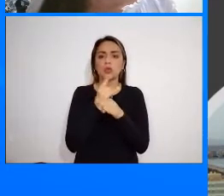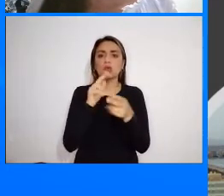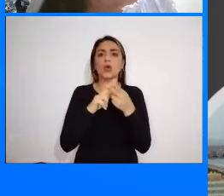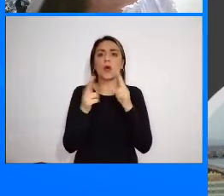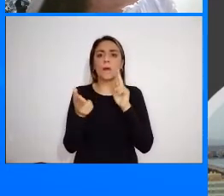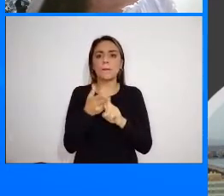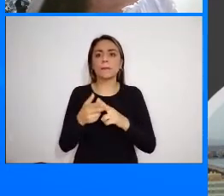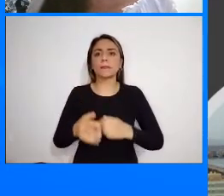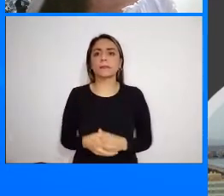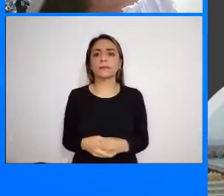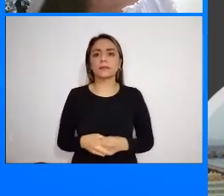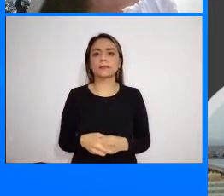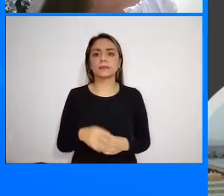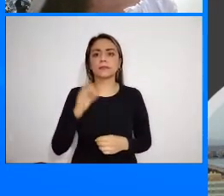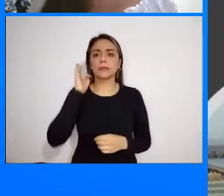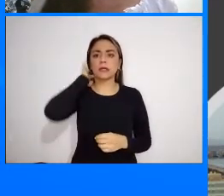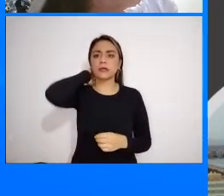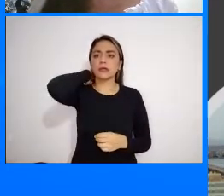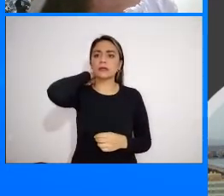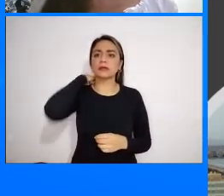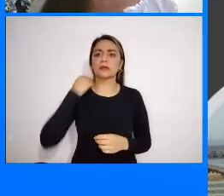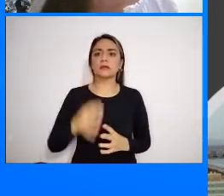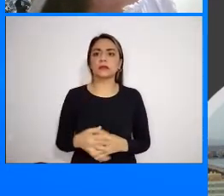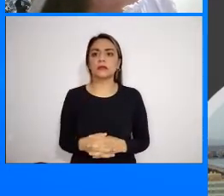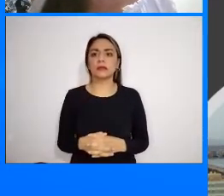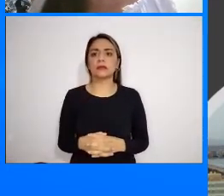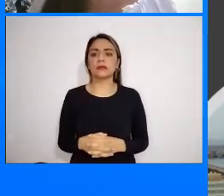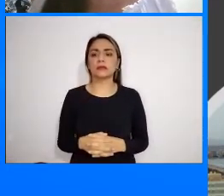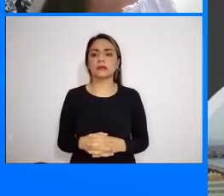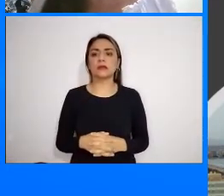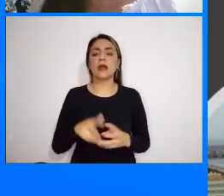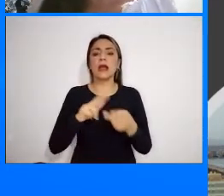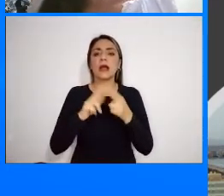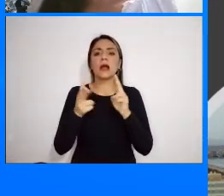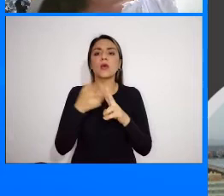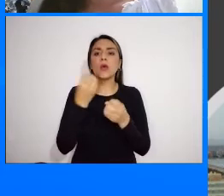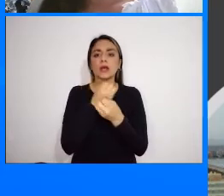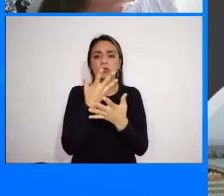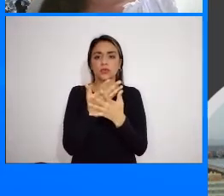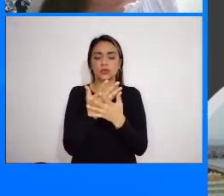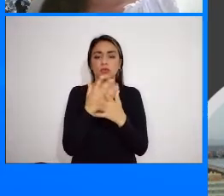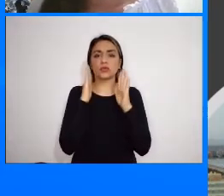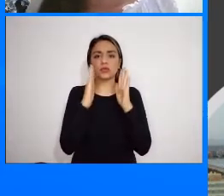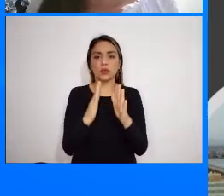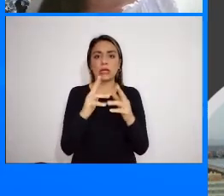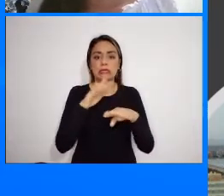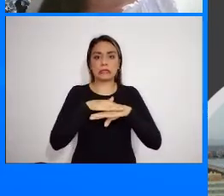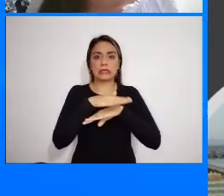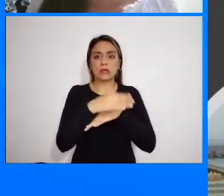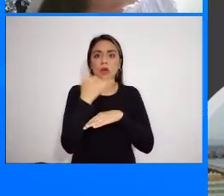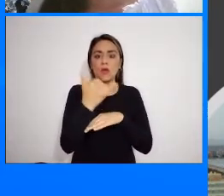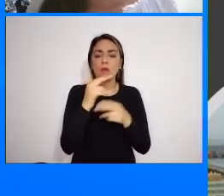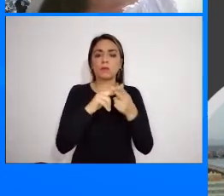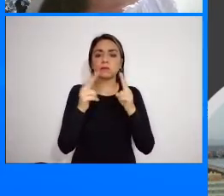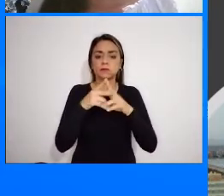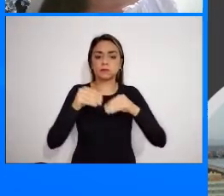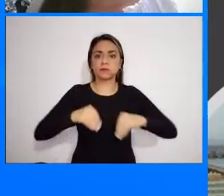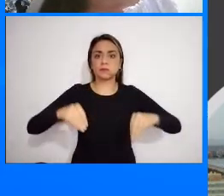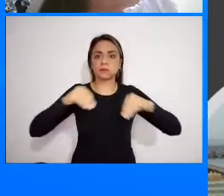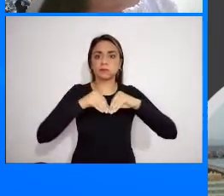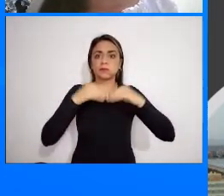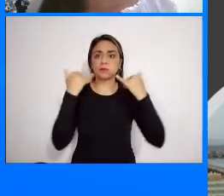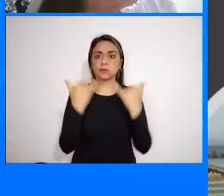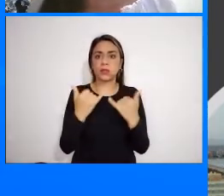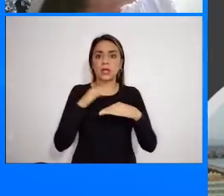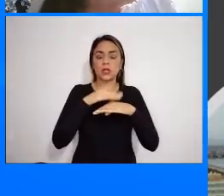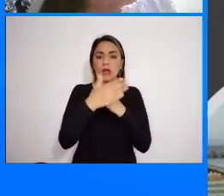pues graves daños al suelo. Lo dañan físicamente y le dañan también su estructura. Y eso conlleva que el suelo que pues tiene